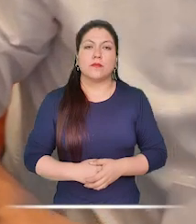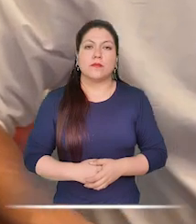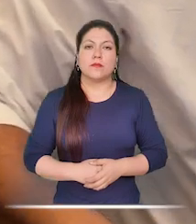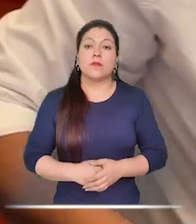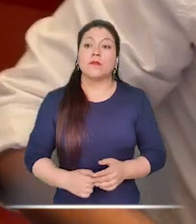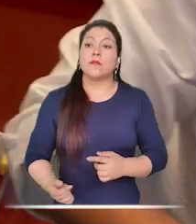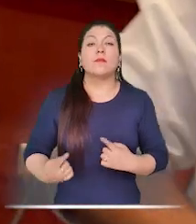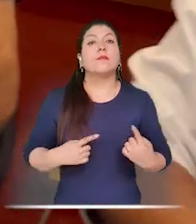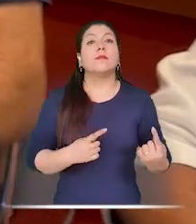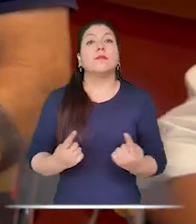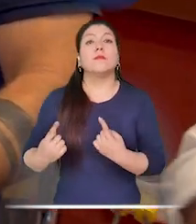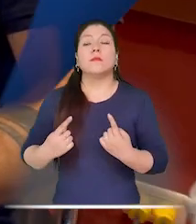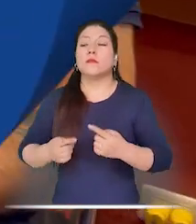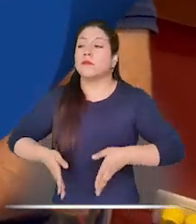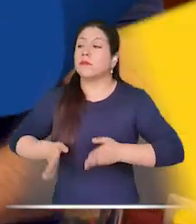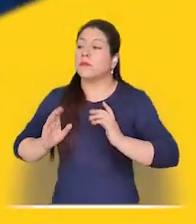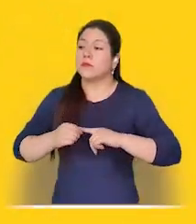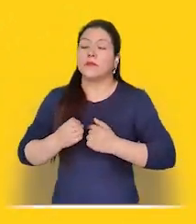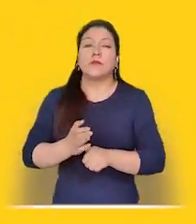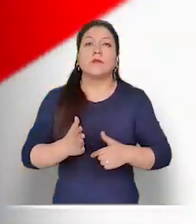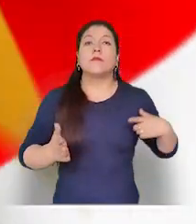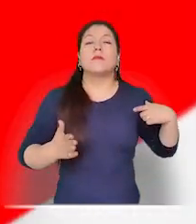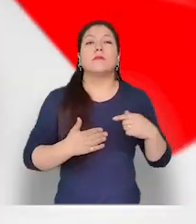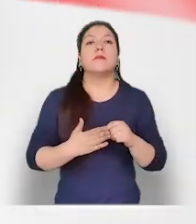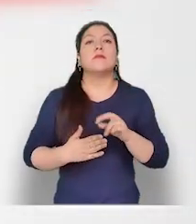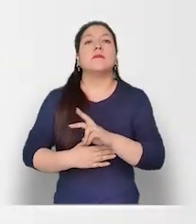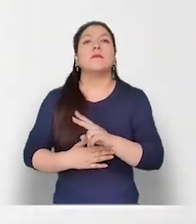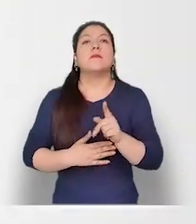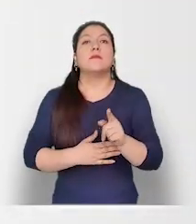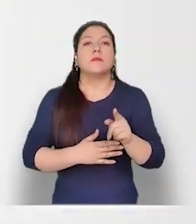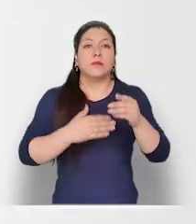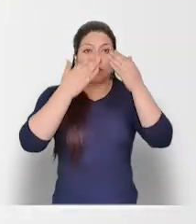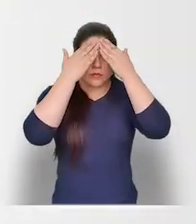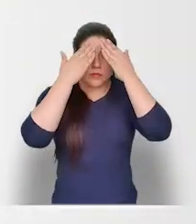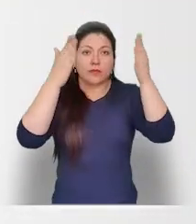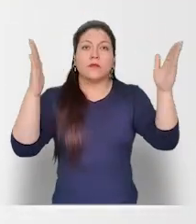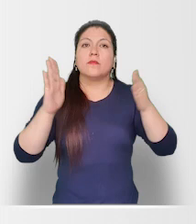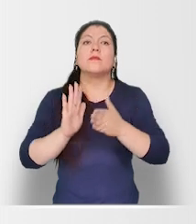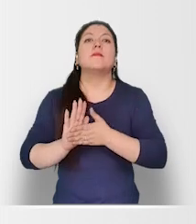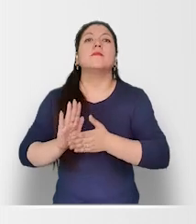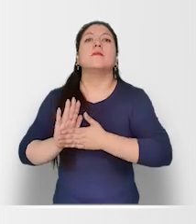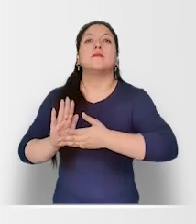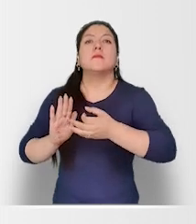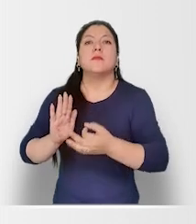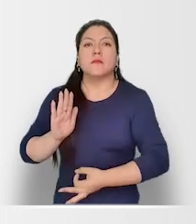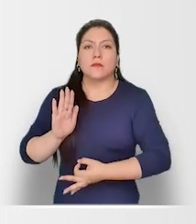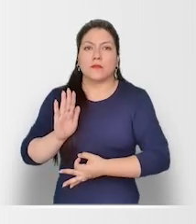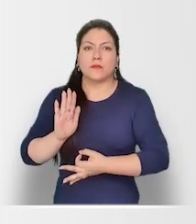Somos la Registraduría del siglo XXI, garantes de la democracia.